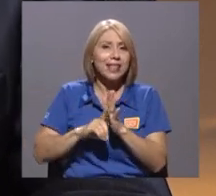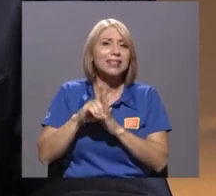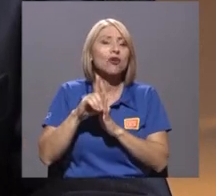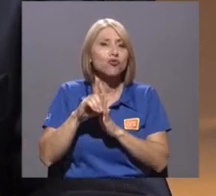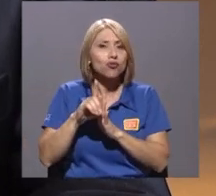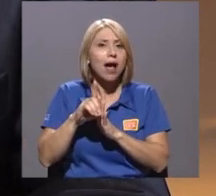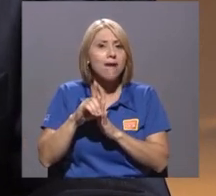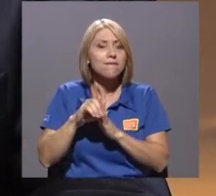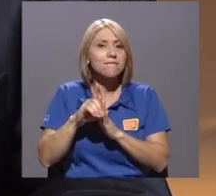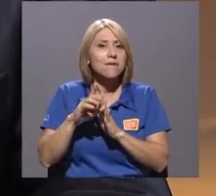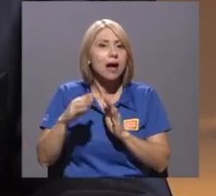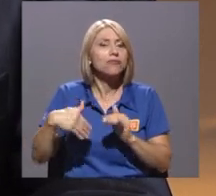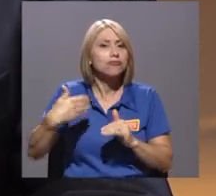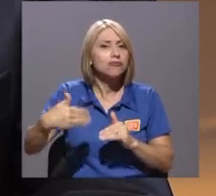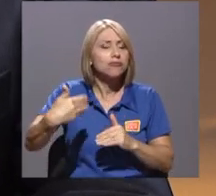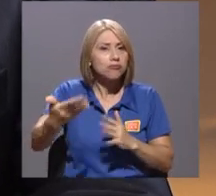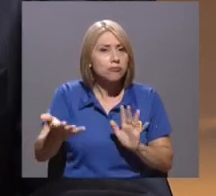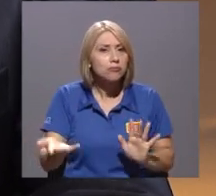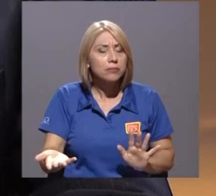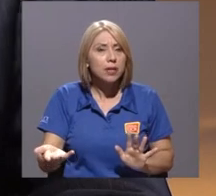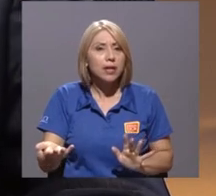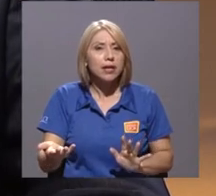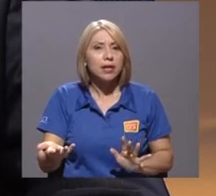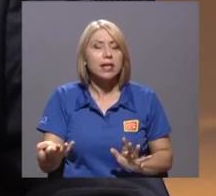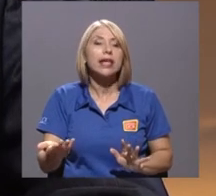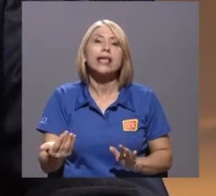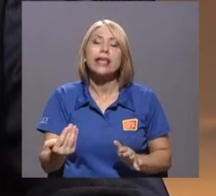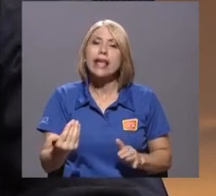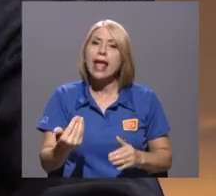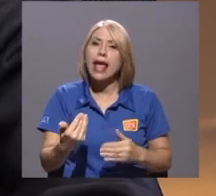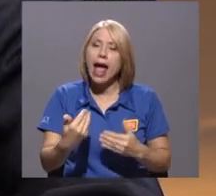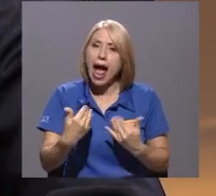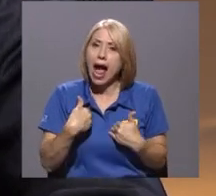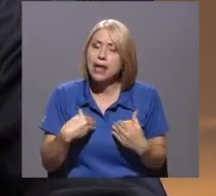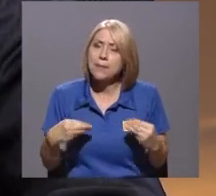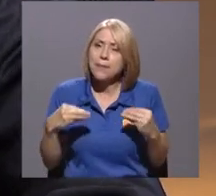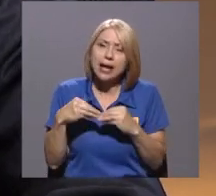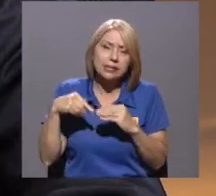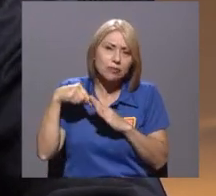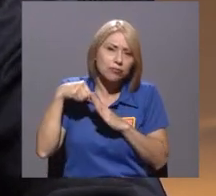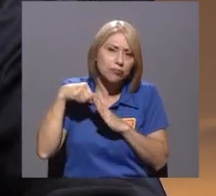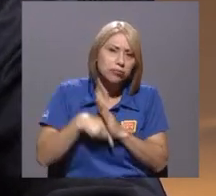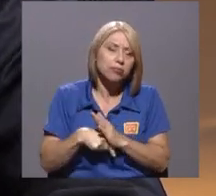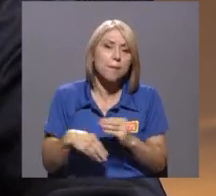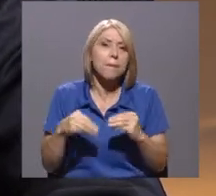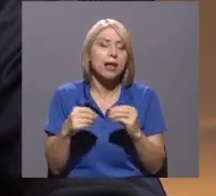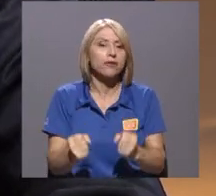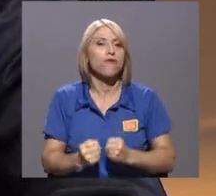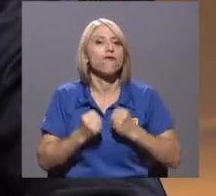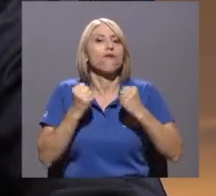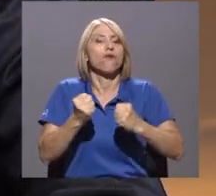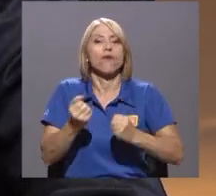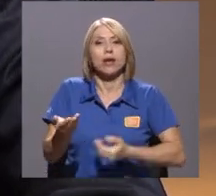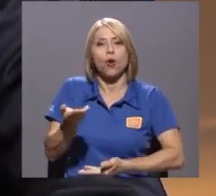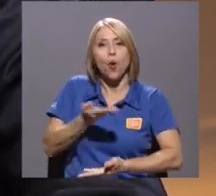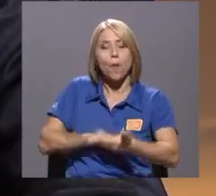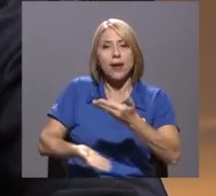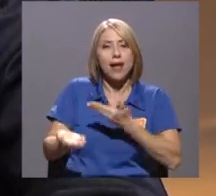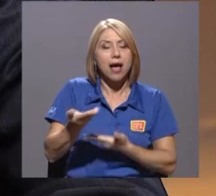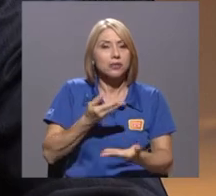año y que hay una profundización de esta cooperación en muchos campos